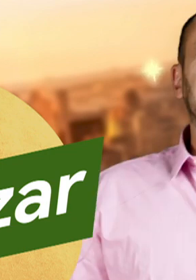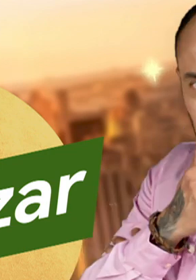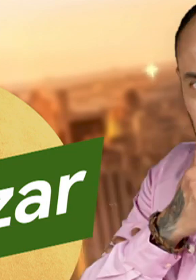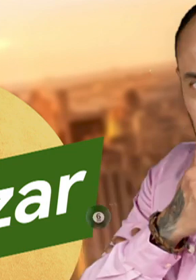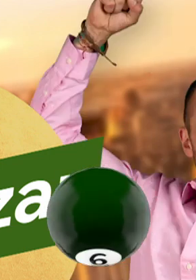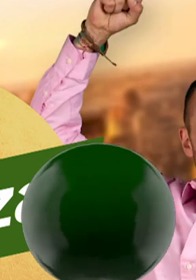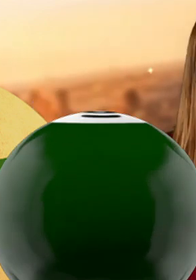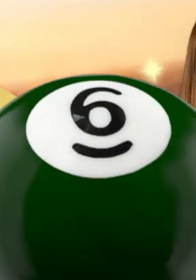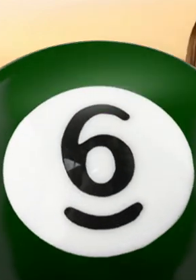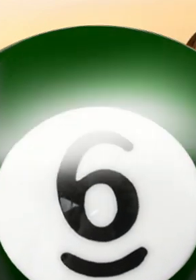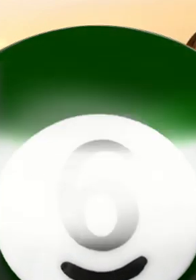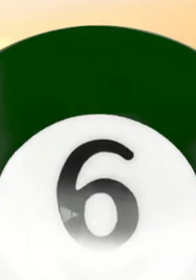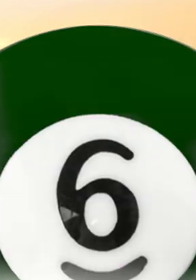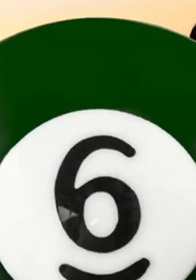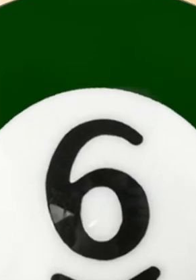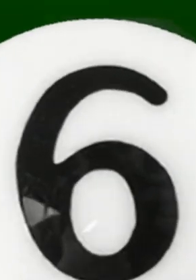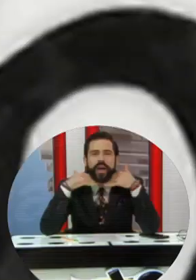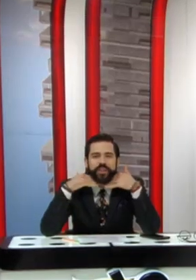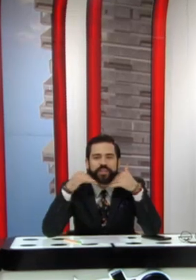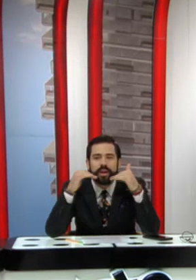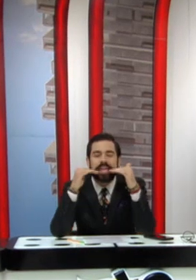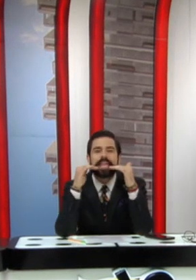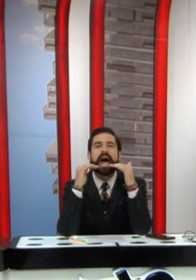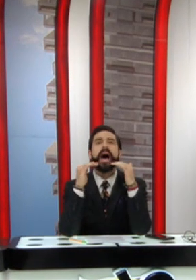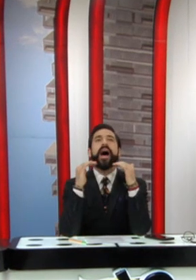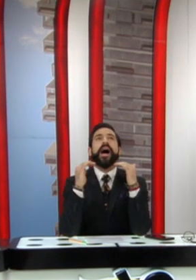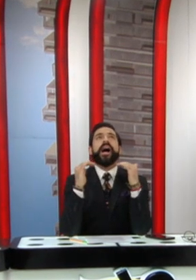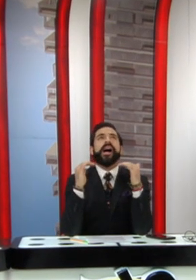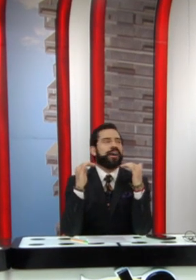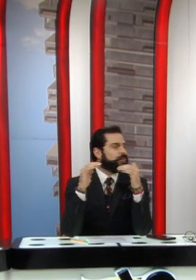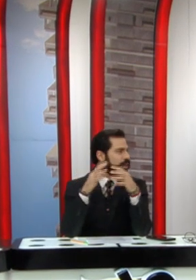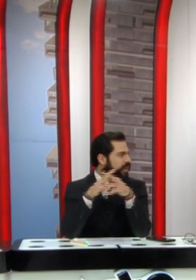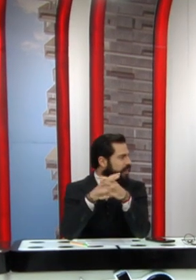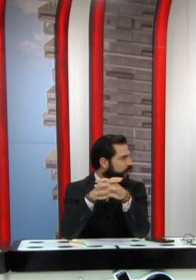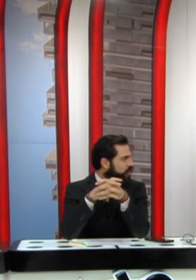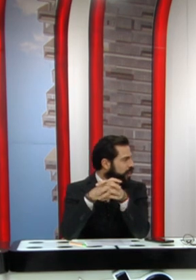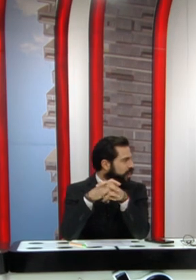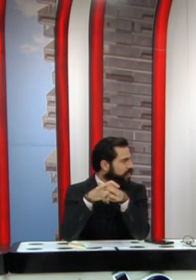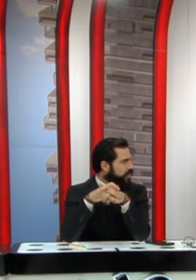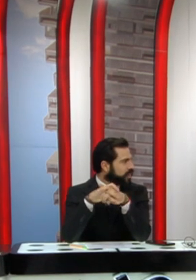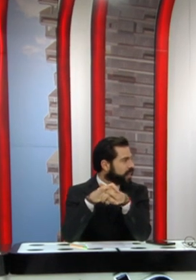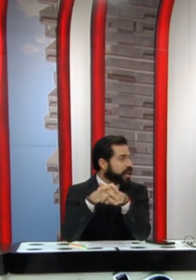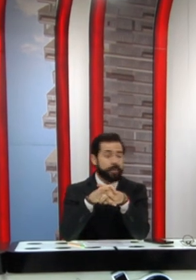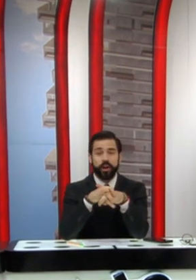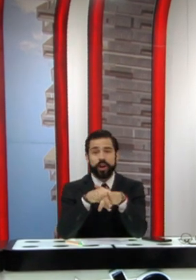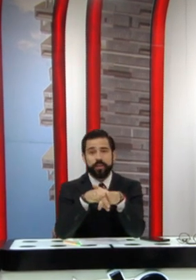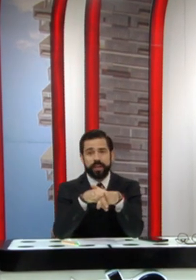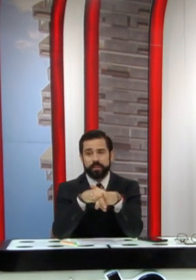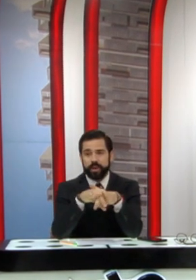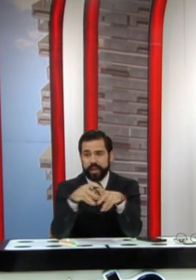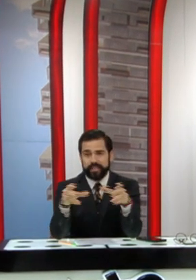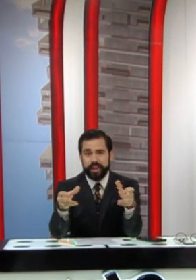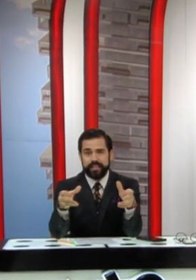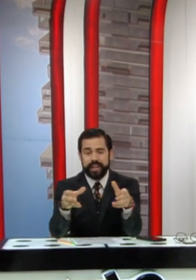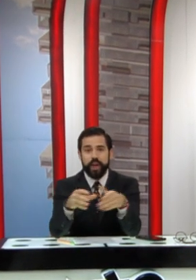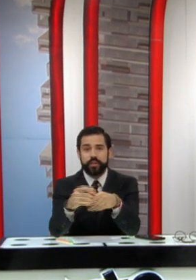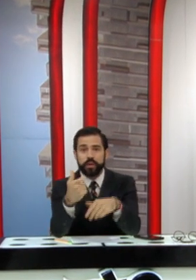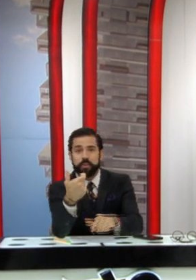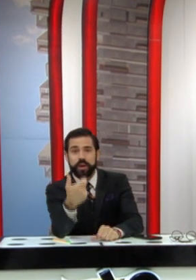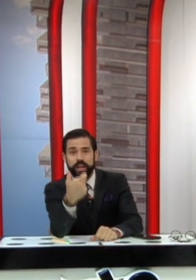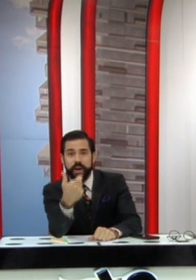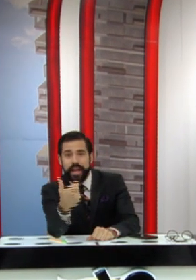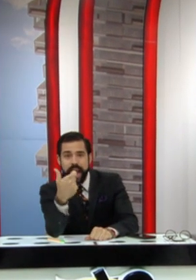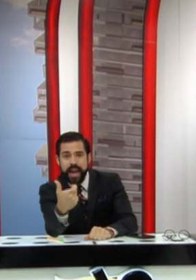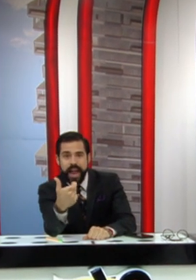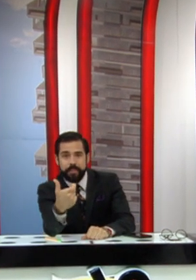a todos aquellos que sienten que tienen no el agua en el cuello sino aquí ya por esta antigua área pero no más porque están encerrados